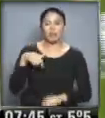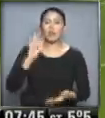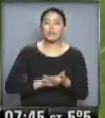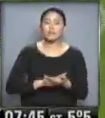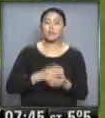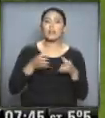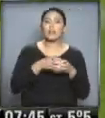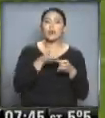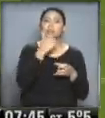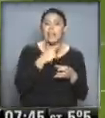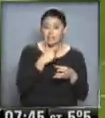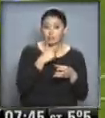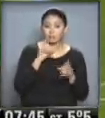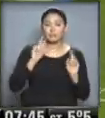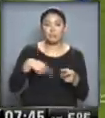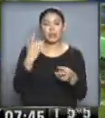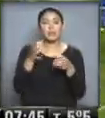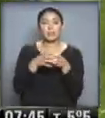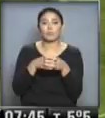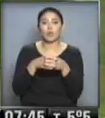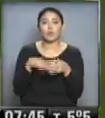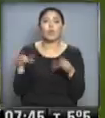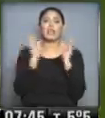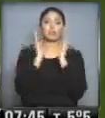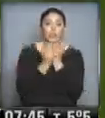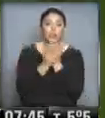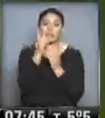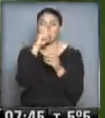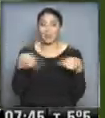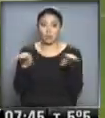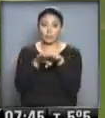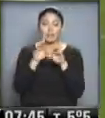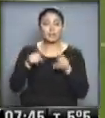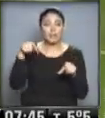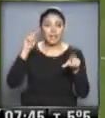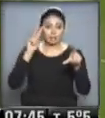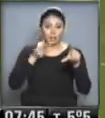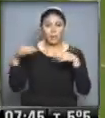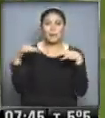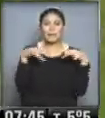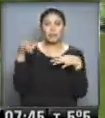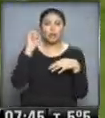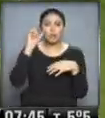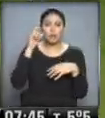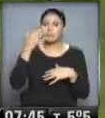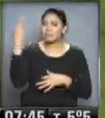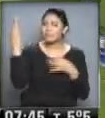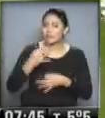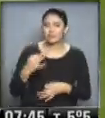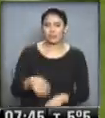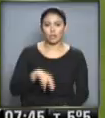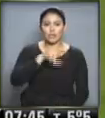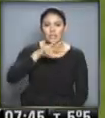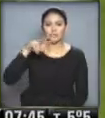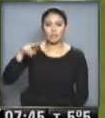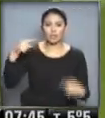victoria de Racing, con el empate de Estudiantes y Belgrano que ya vimos, con este gran partido, el show de goles perfecto, este